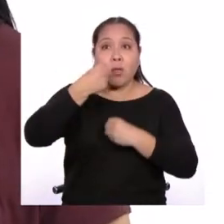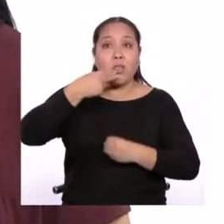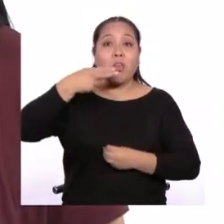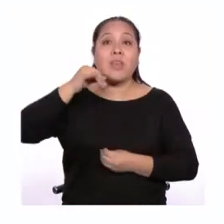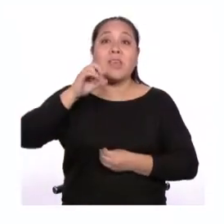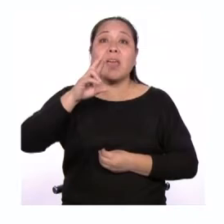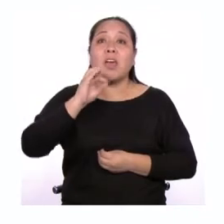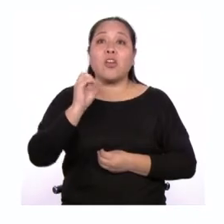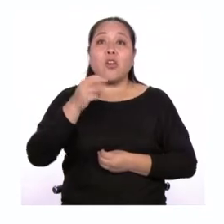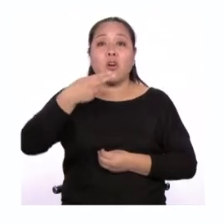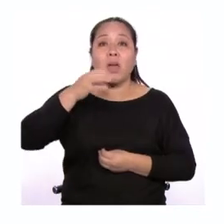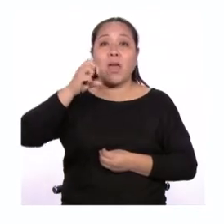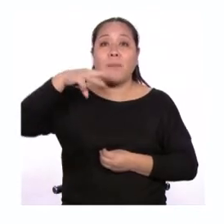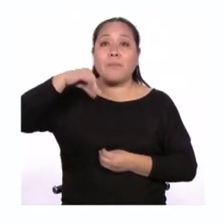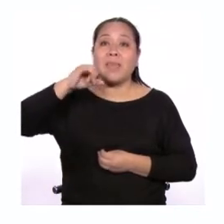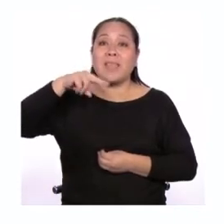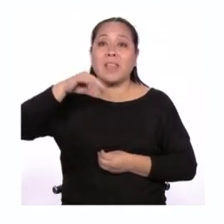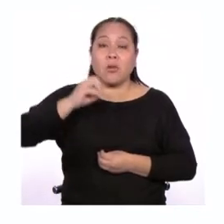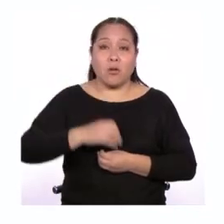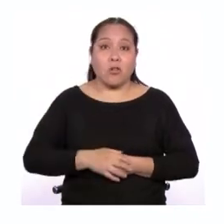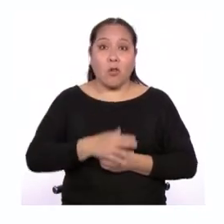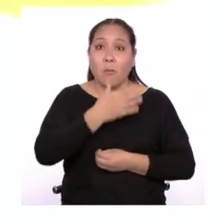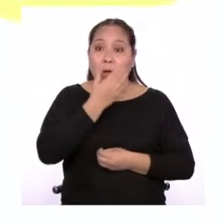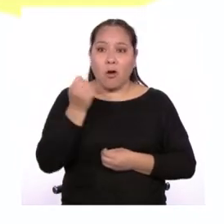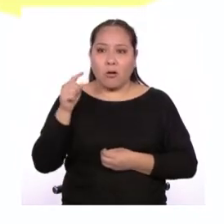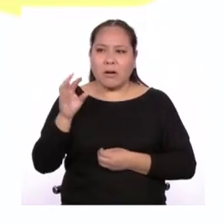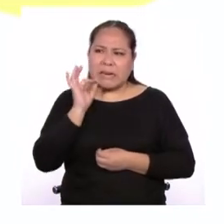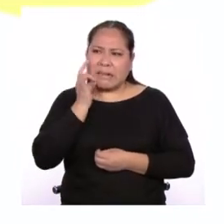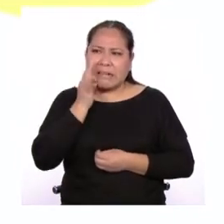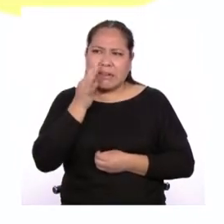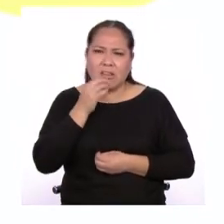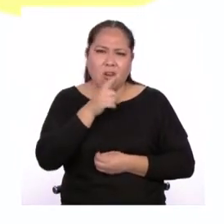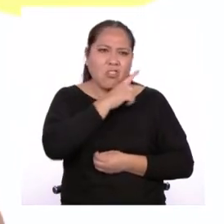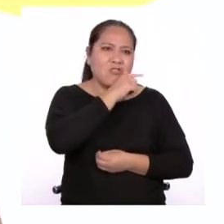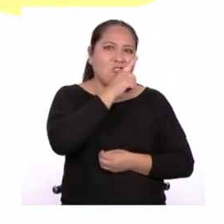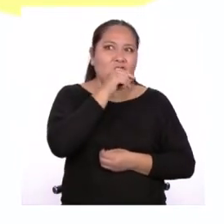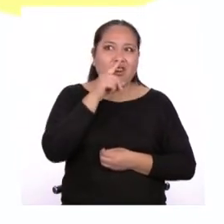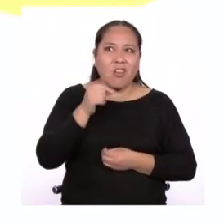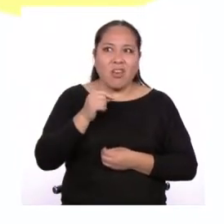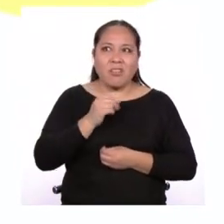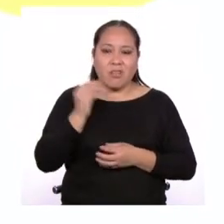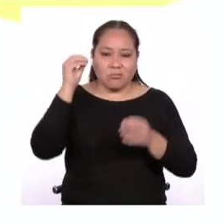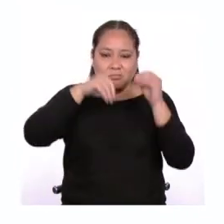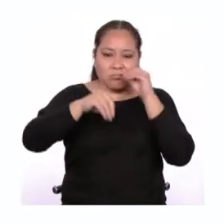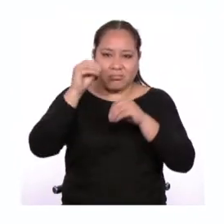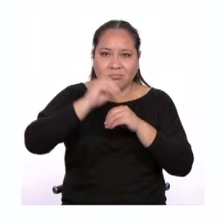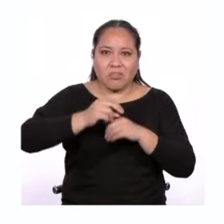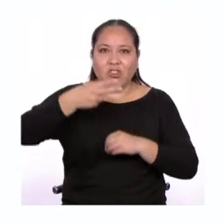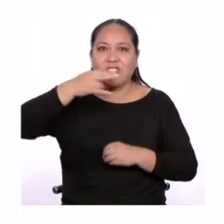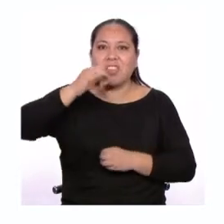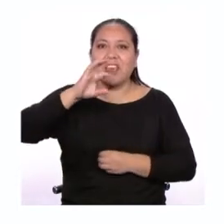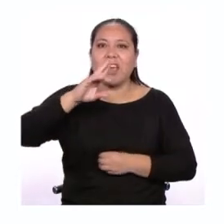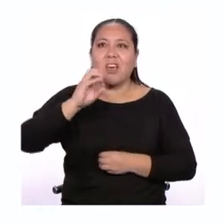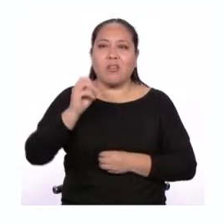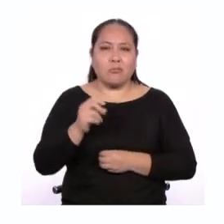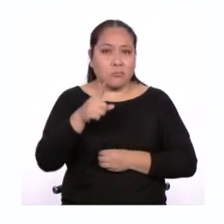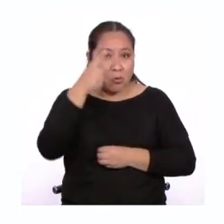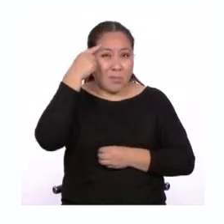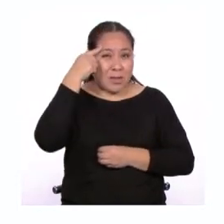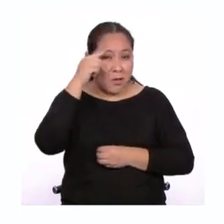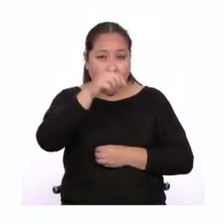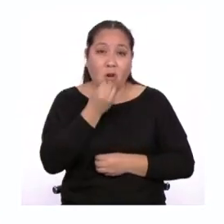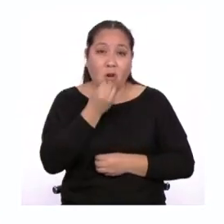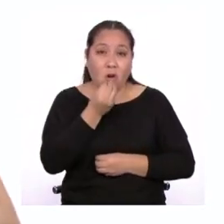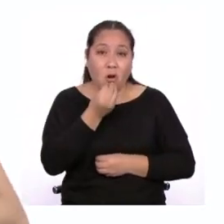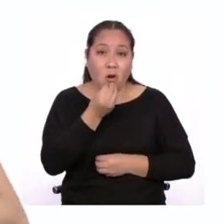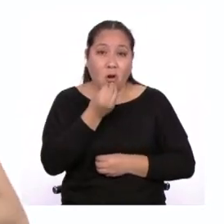hemínico. Lo mejor de eso es lo rico que debe ser comer chocolate enriquecido en hierro, ¿no crees? ¿Se te ocurren otros alimentos